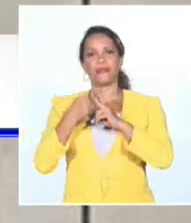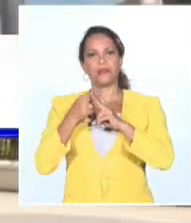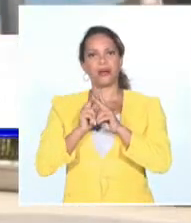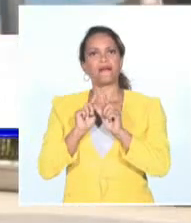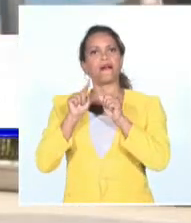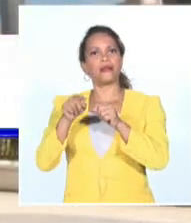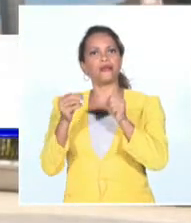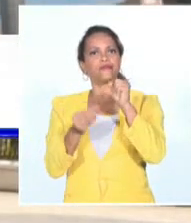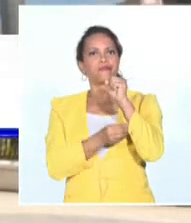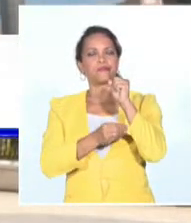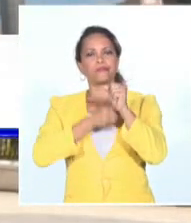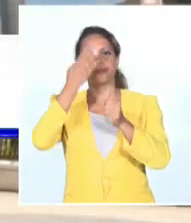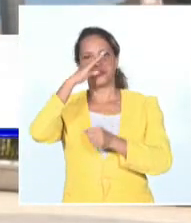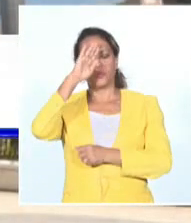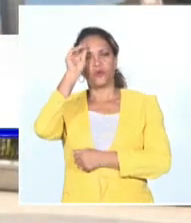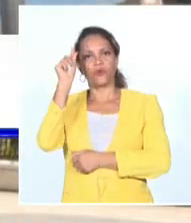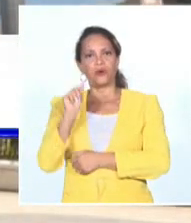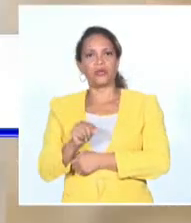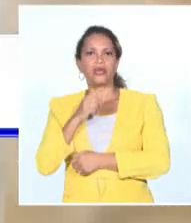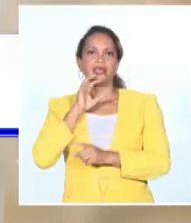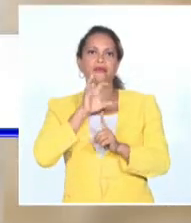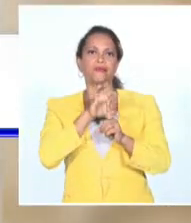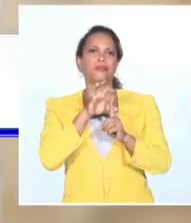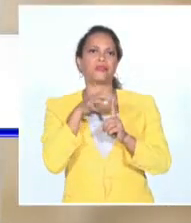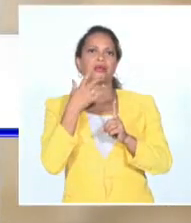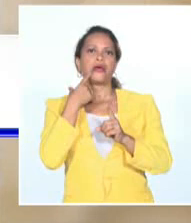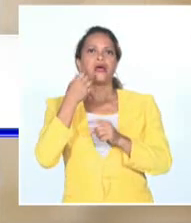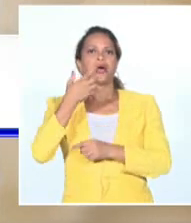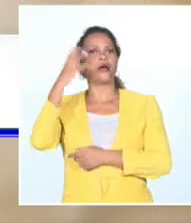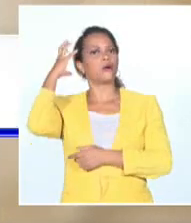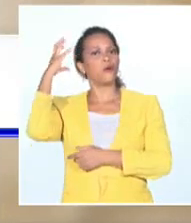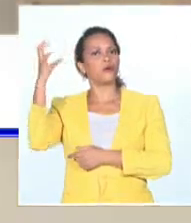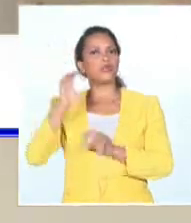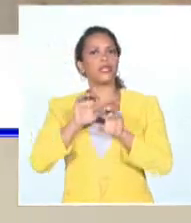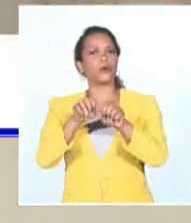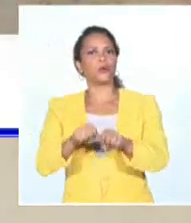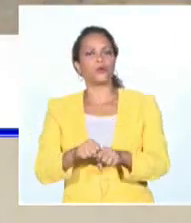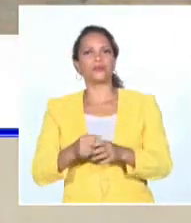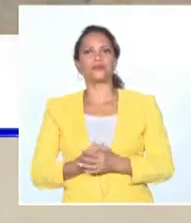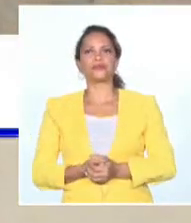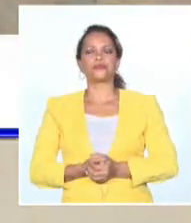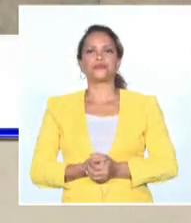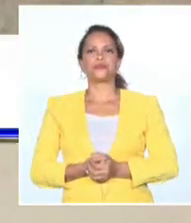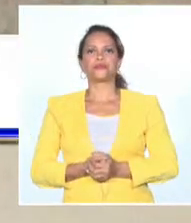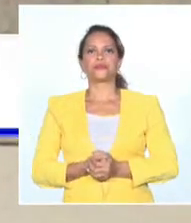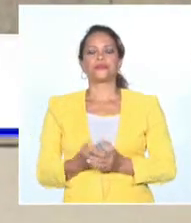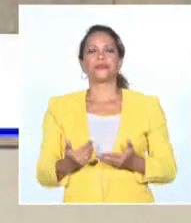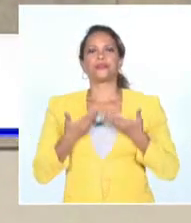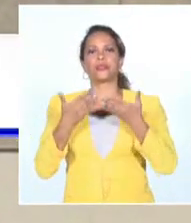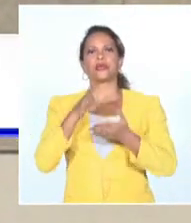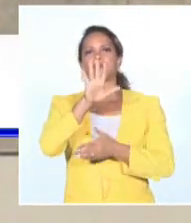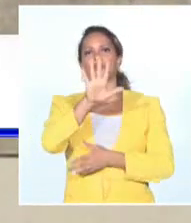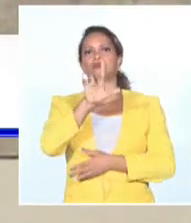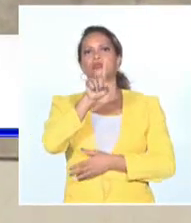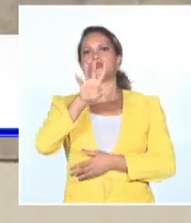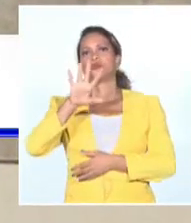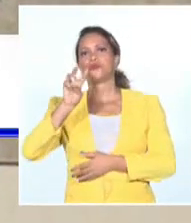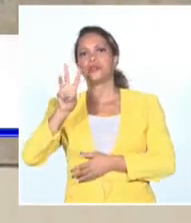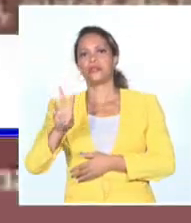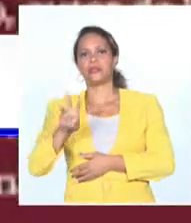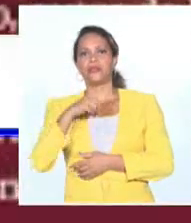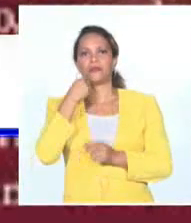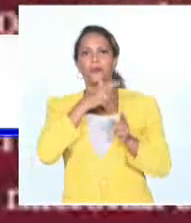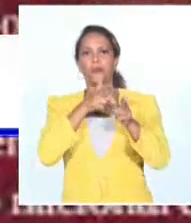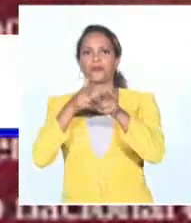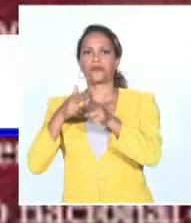la cubanía y se criticaba al gobierno colonial. El homenaje por los 153 años del fusilamiento en Santiago de